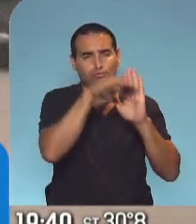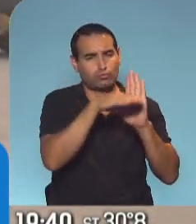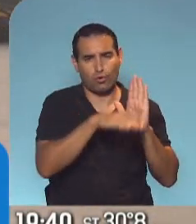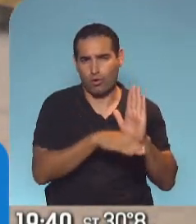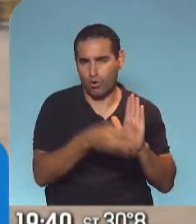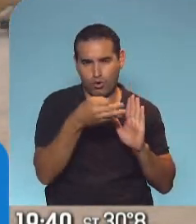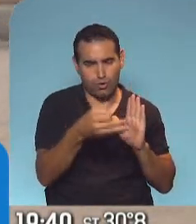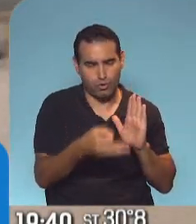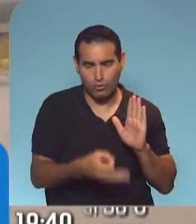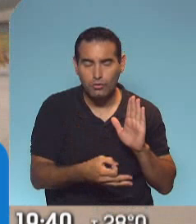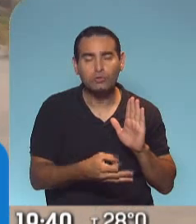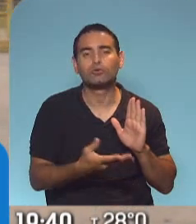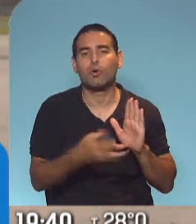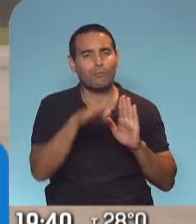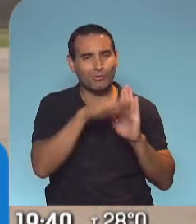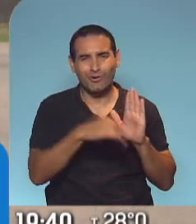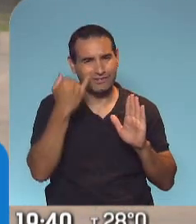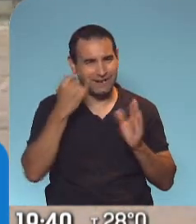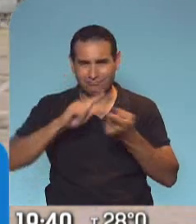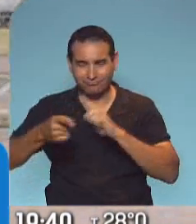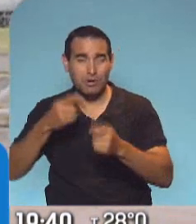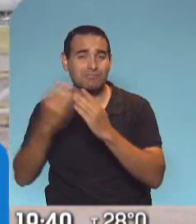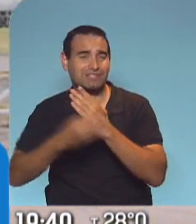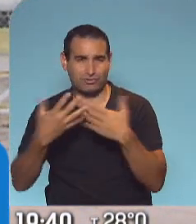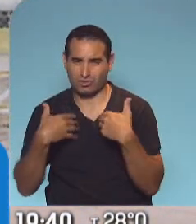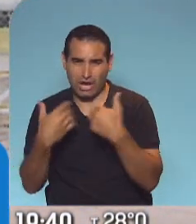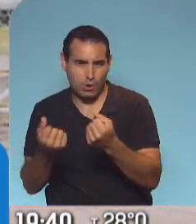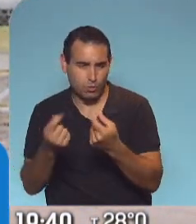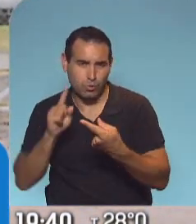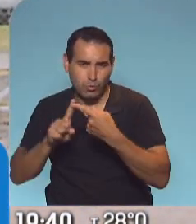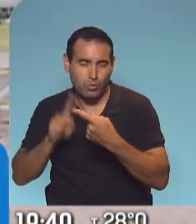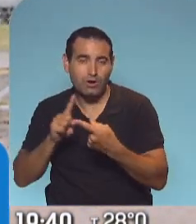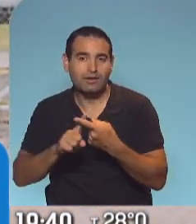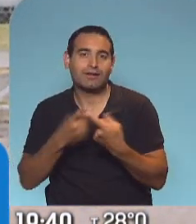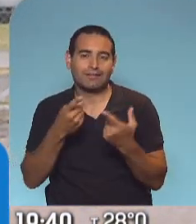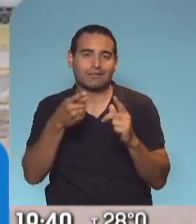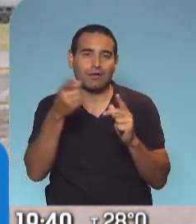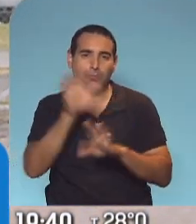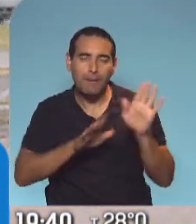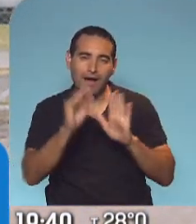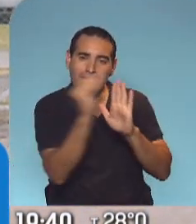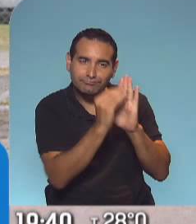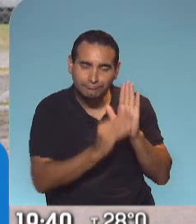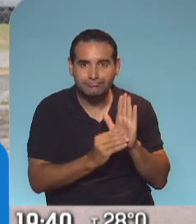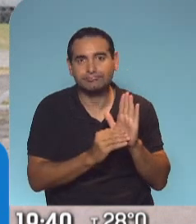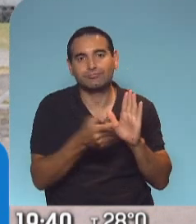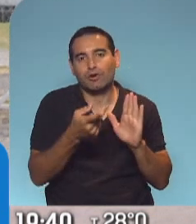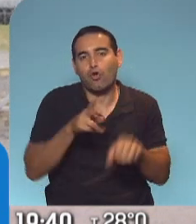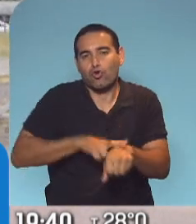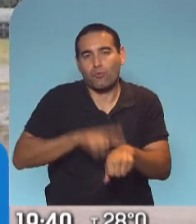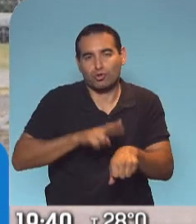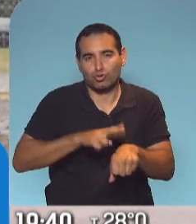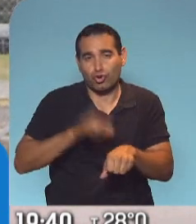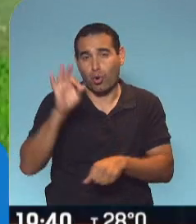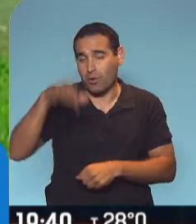actuación que está coordinado con el Ministerio de Salud y que está hecho en función de las recomendaciones de la